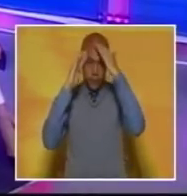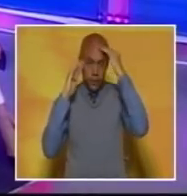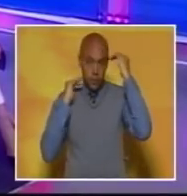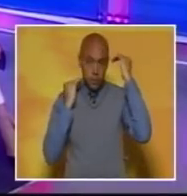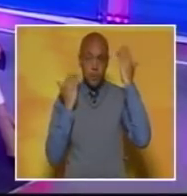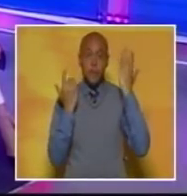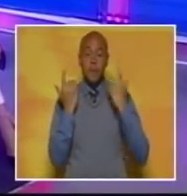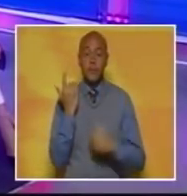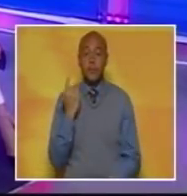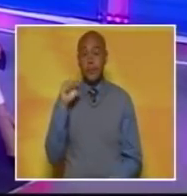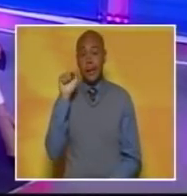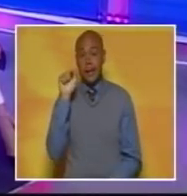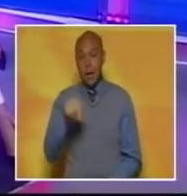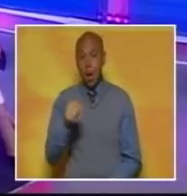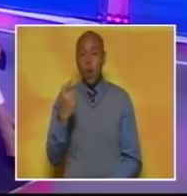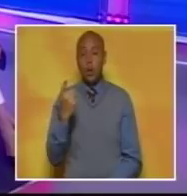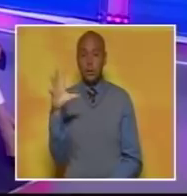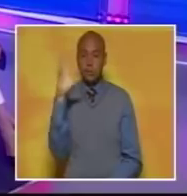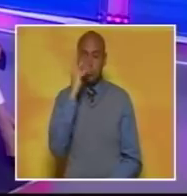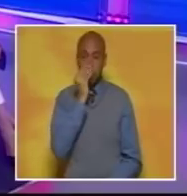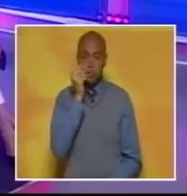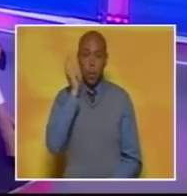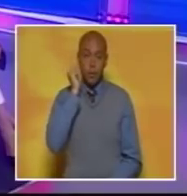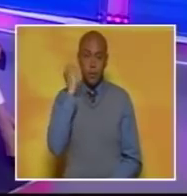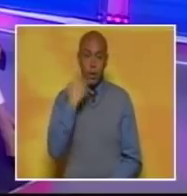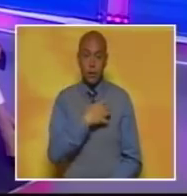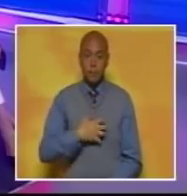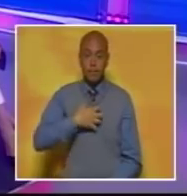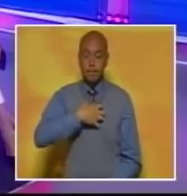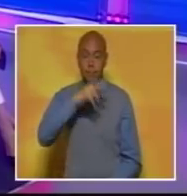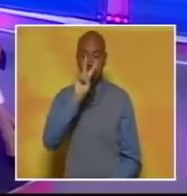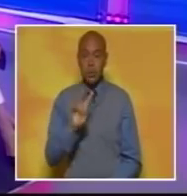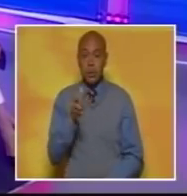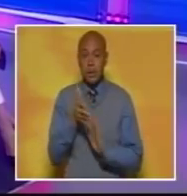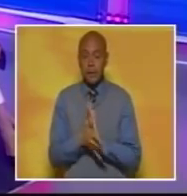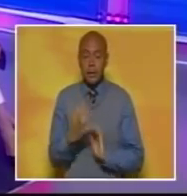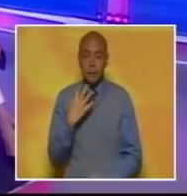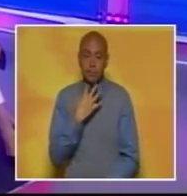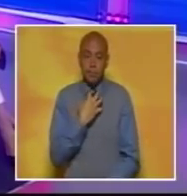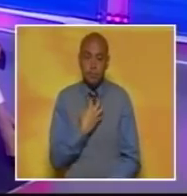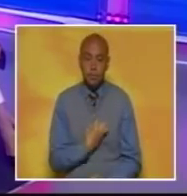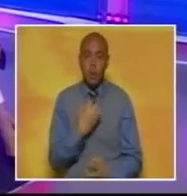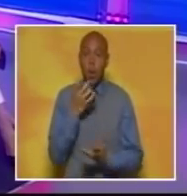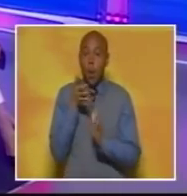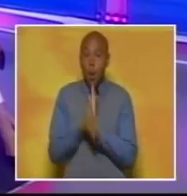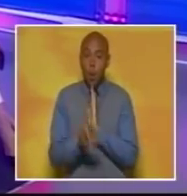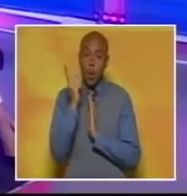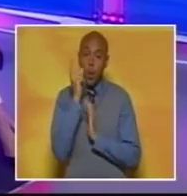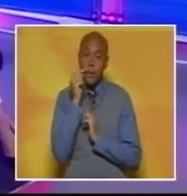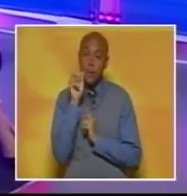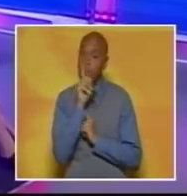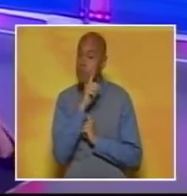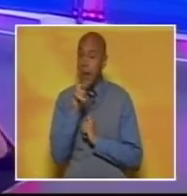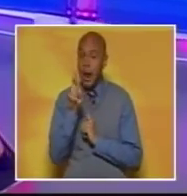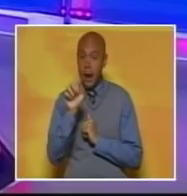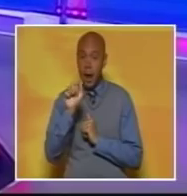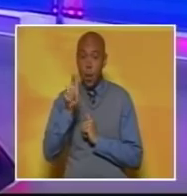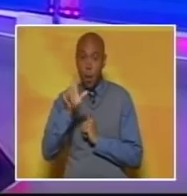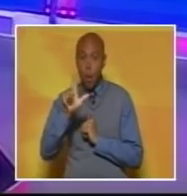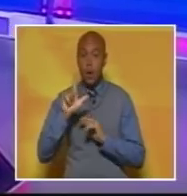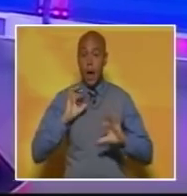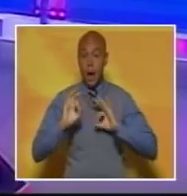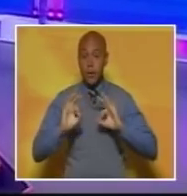Amigos, hoy una noticia llena de tristeza al público venezolano. El lamentable fallecimiento del primer actor Raúl Amundaray a